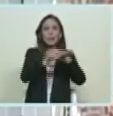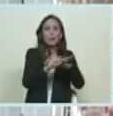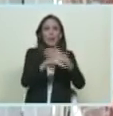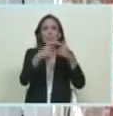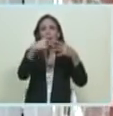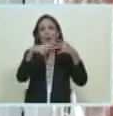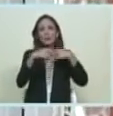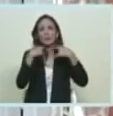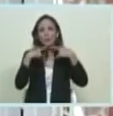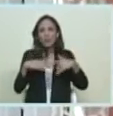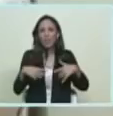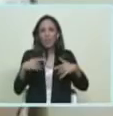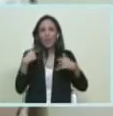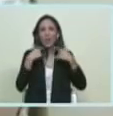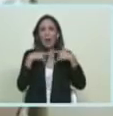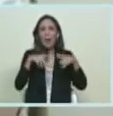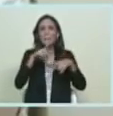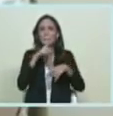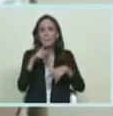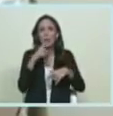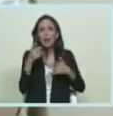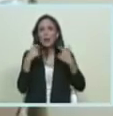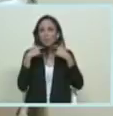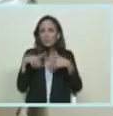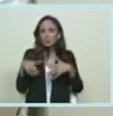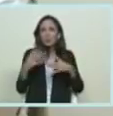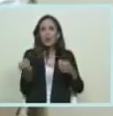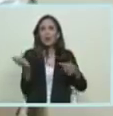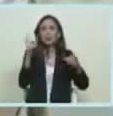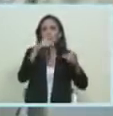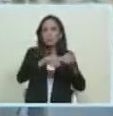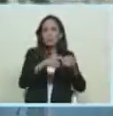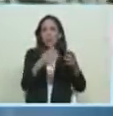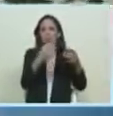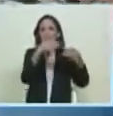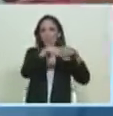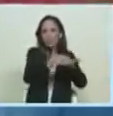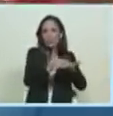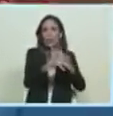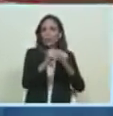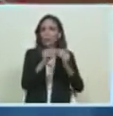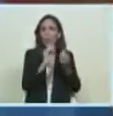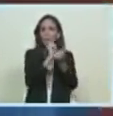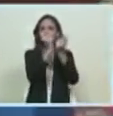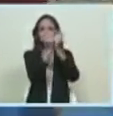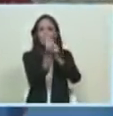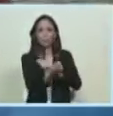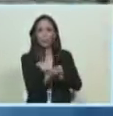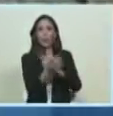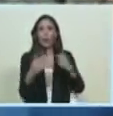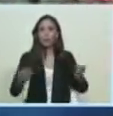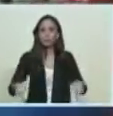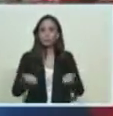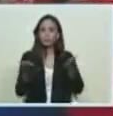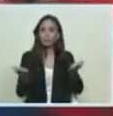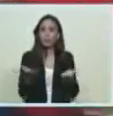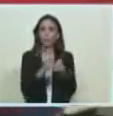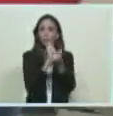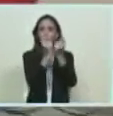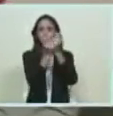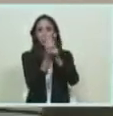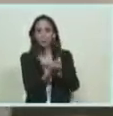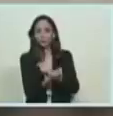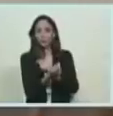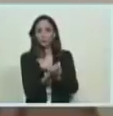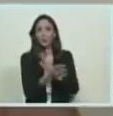cachivache. Nosotros, en el marco del reimpulso que usted nos ha venido instruyendo en todo lo que ha sido esta lucha